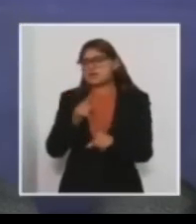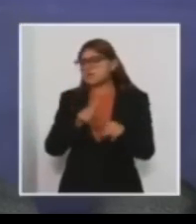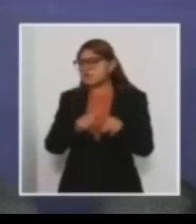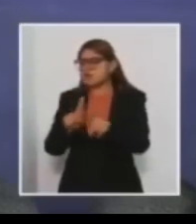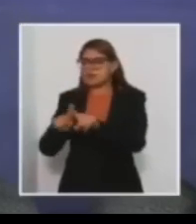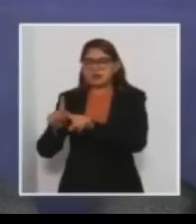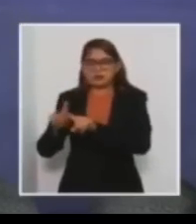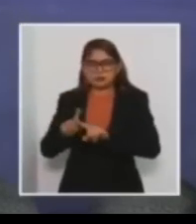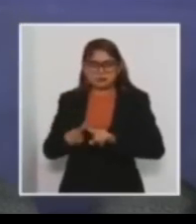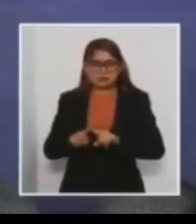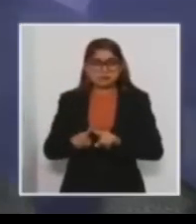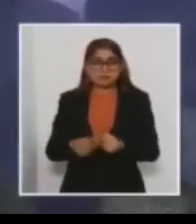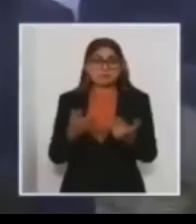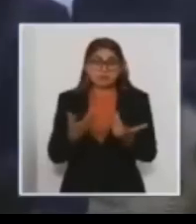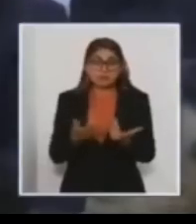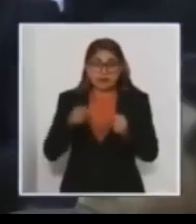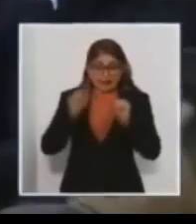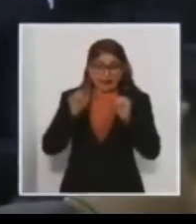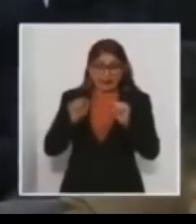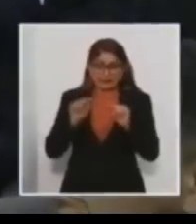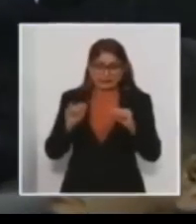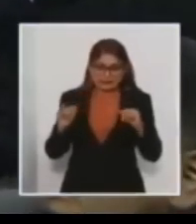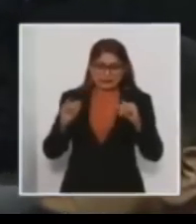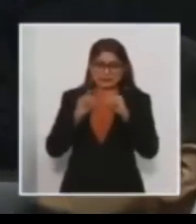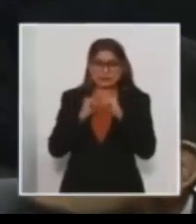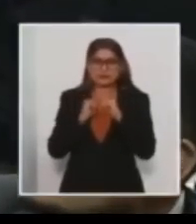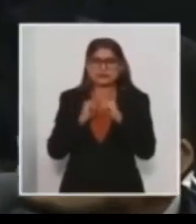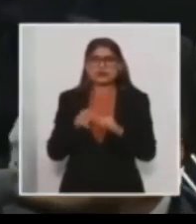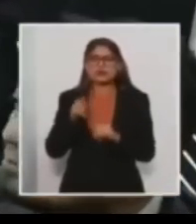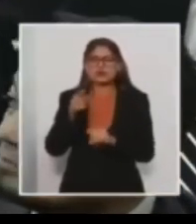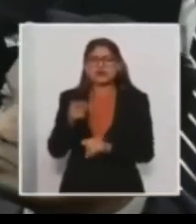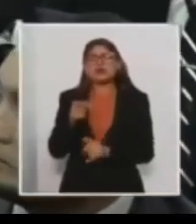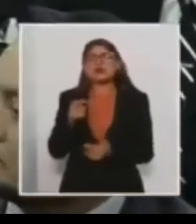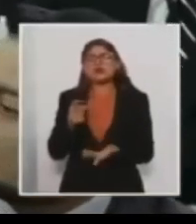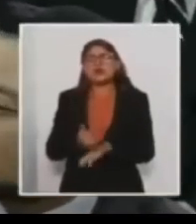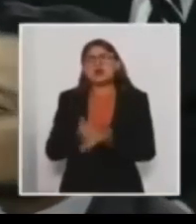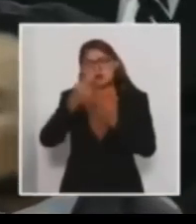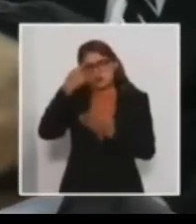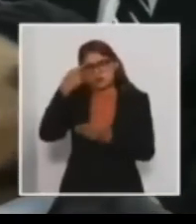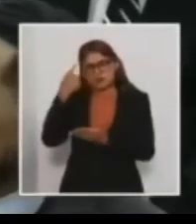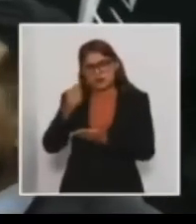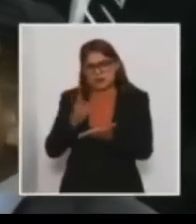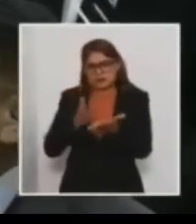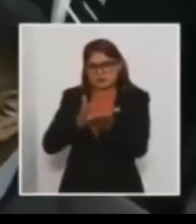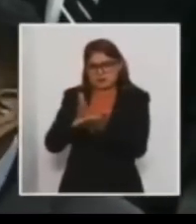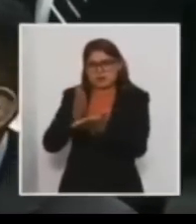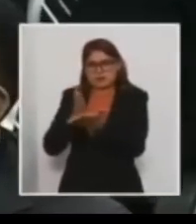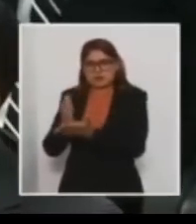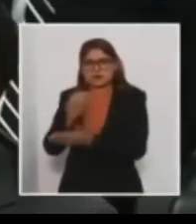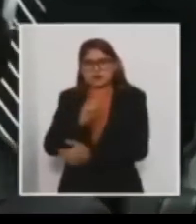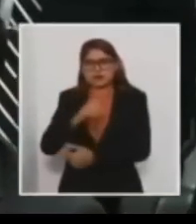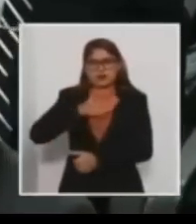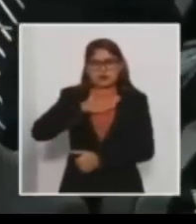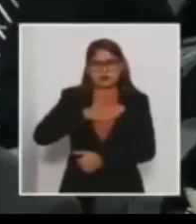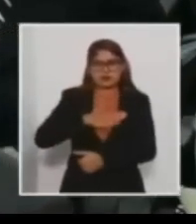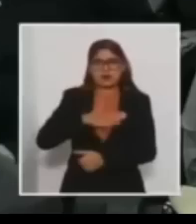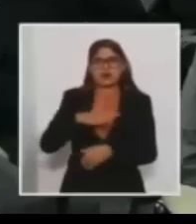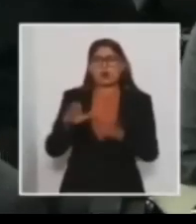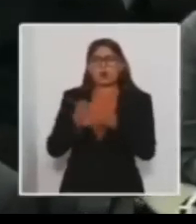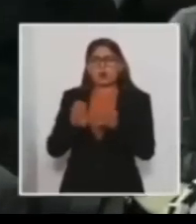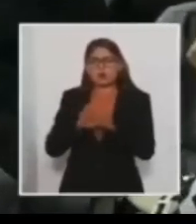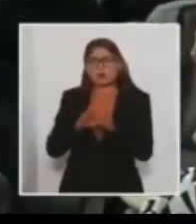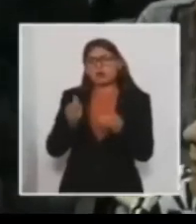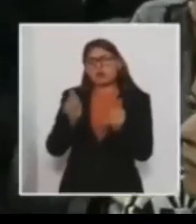otras. Este instituto habrá de garantizar el acceso a la justicia mediante